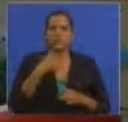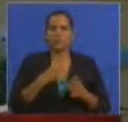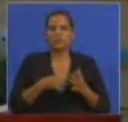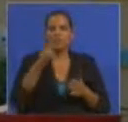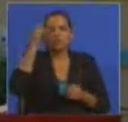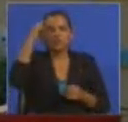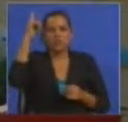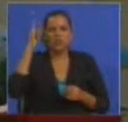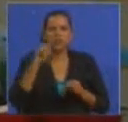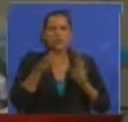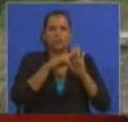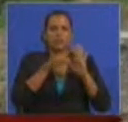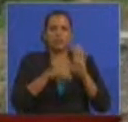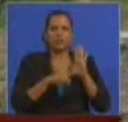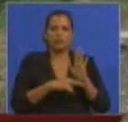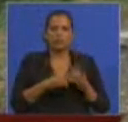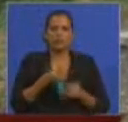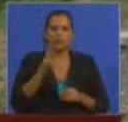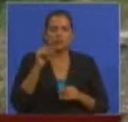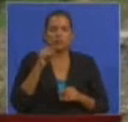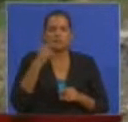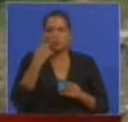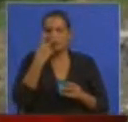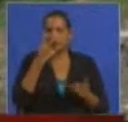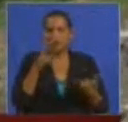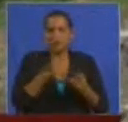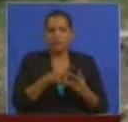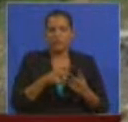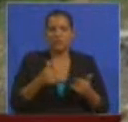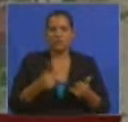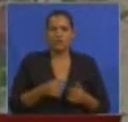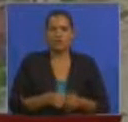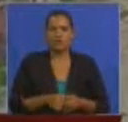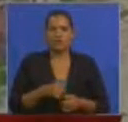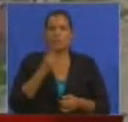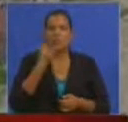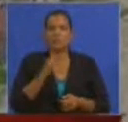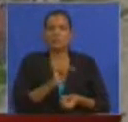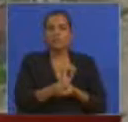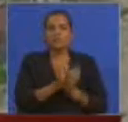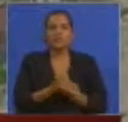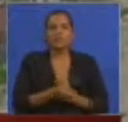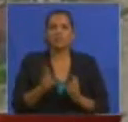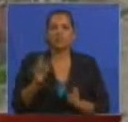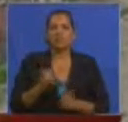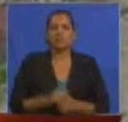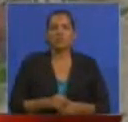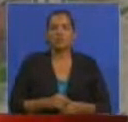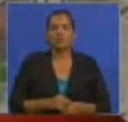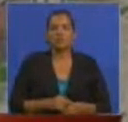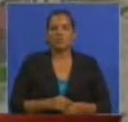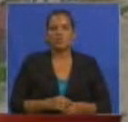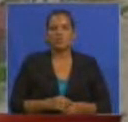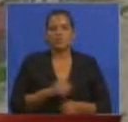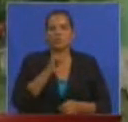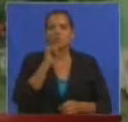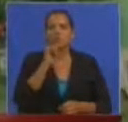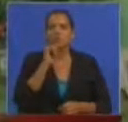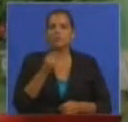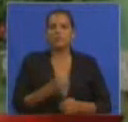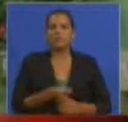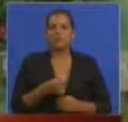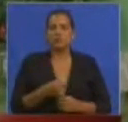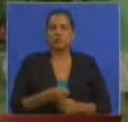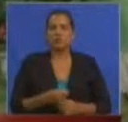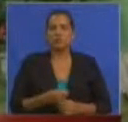Cree que la ordenanza se ha malinterpretado, aunque aclaró que las reformas no son definitivas, falta su